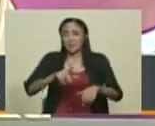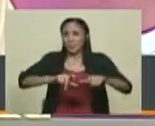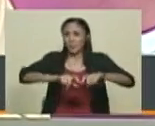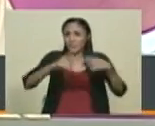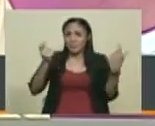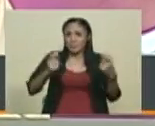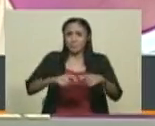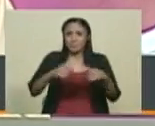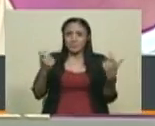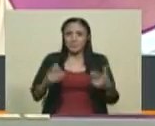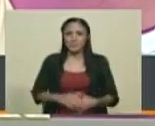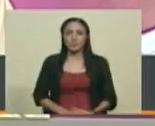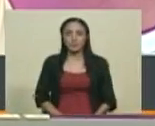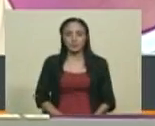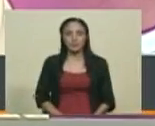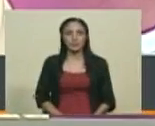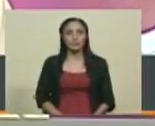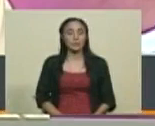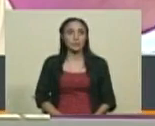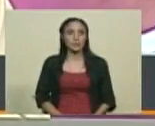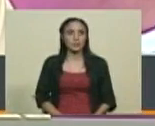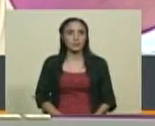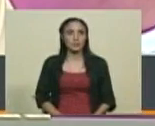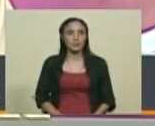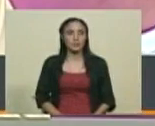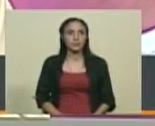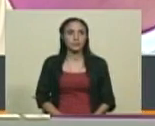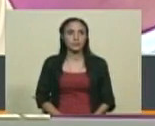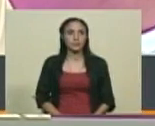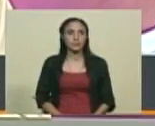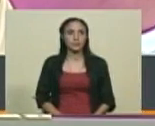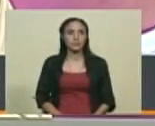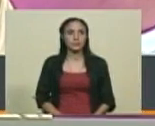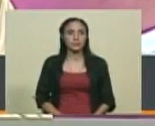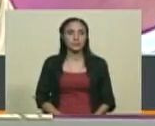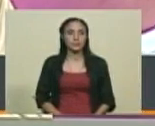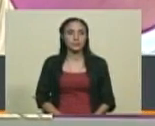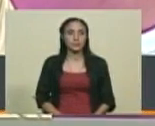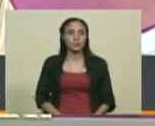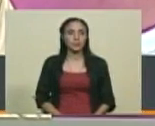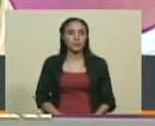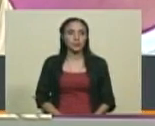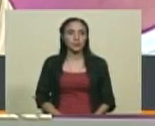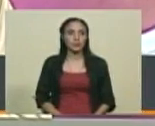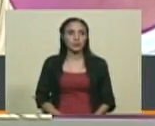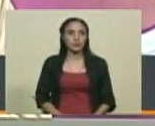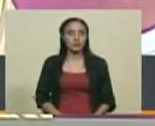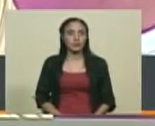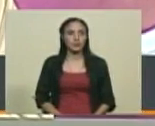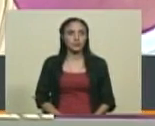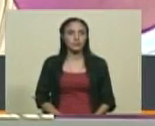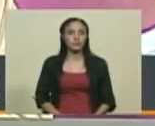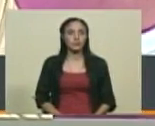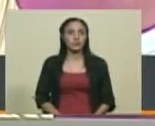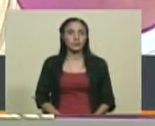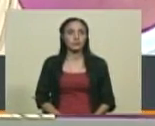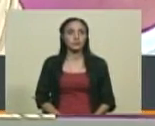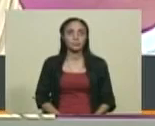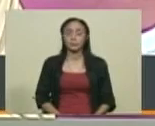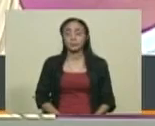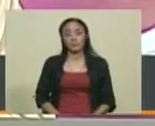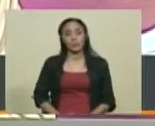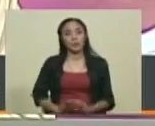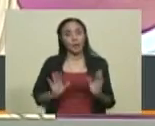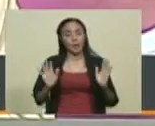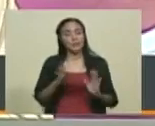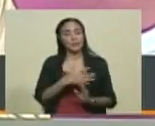que le dieron ladrones y corruptos a la clase obrera y al país. Si queremos